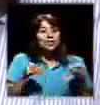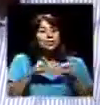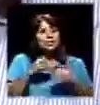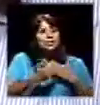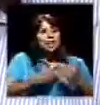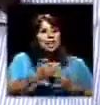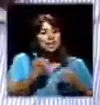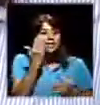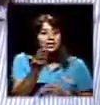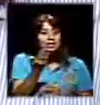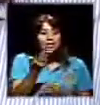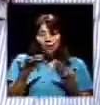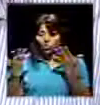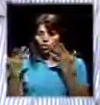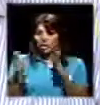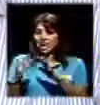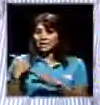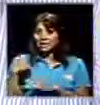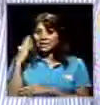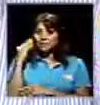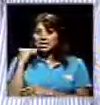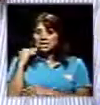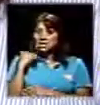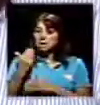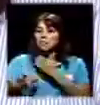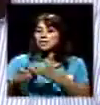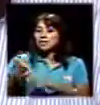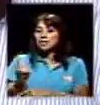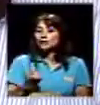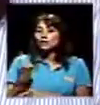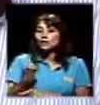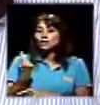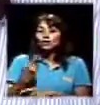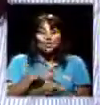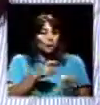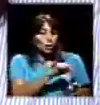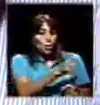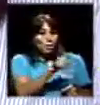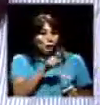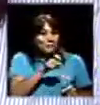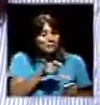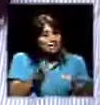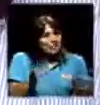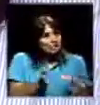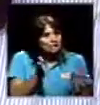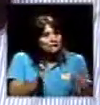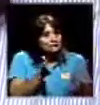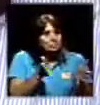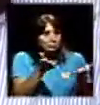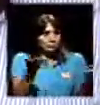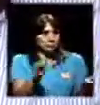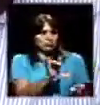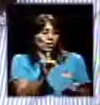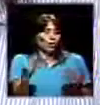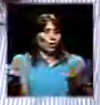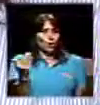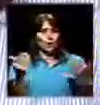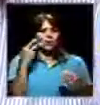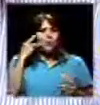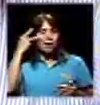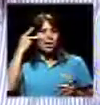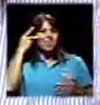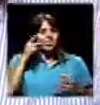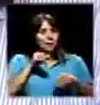van saliendo solitos, pero los que ocupan un empujoncito, pues hay que darles el empujoncito de los padres, que va guiándolos por el